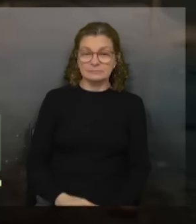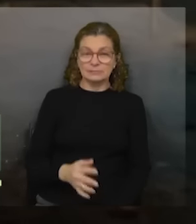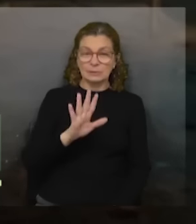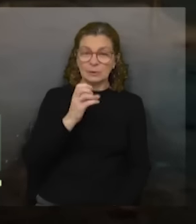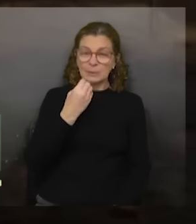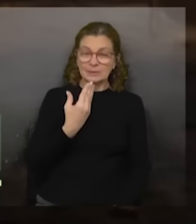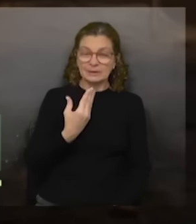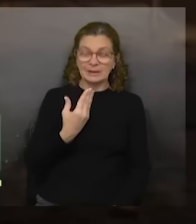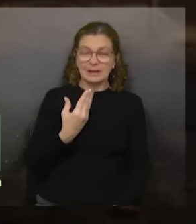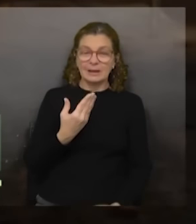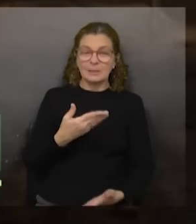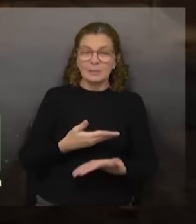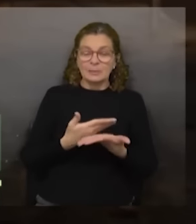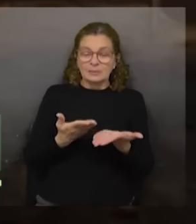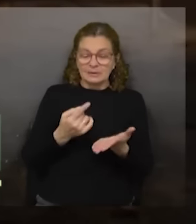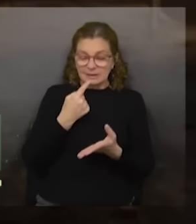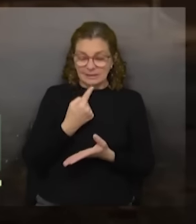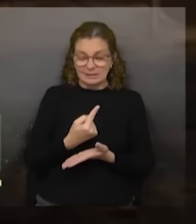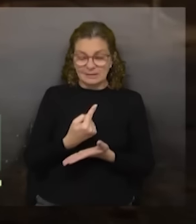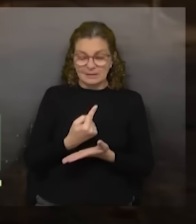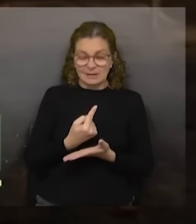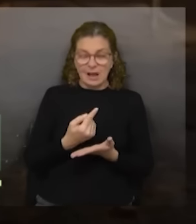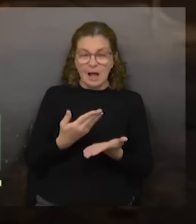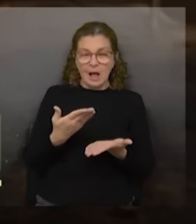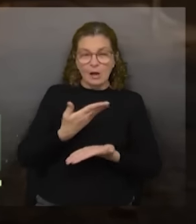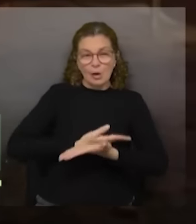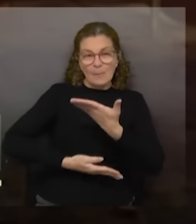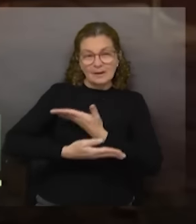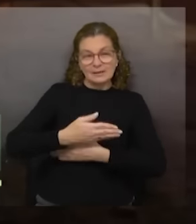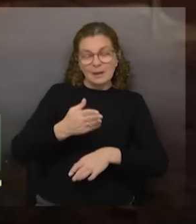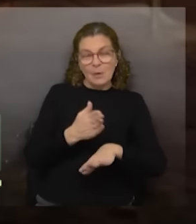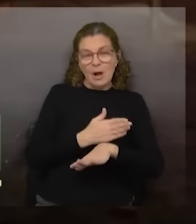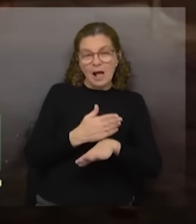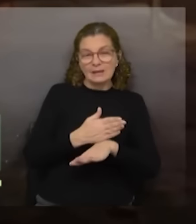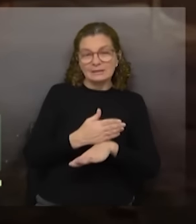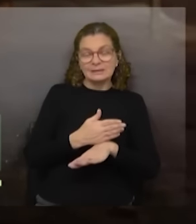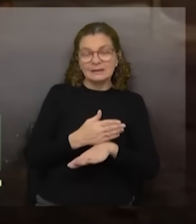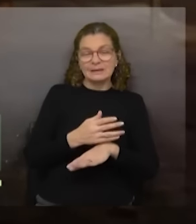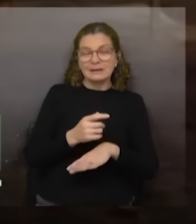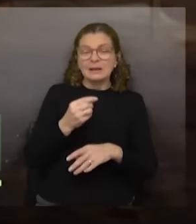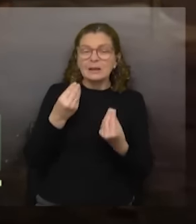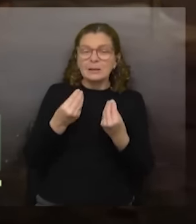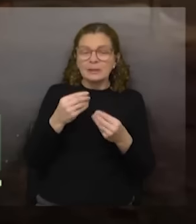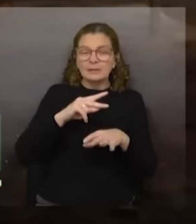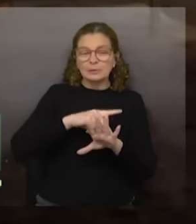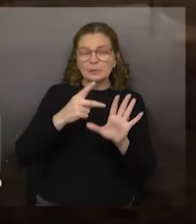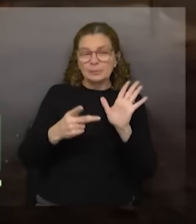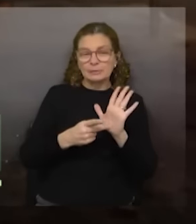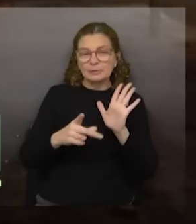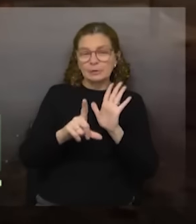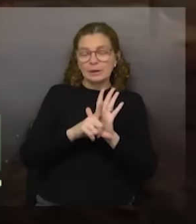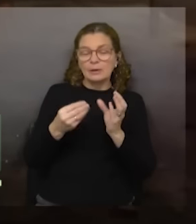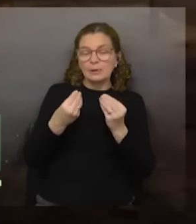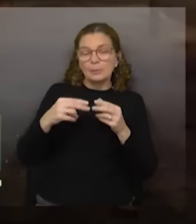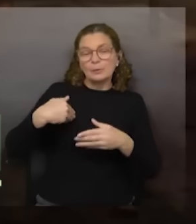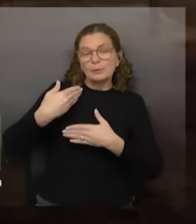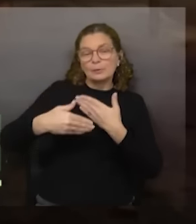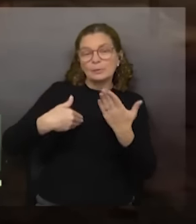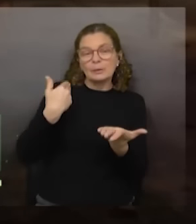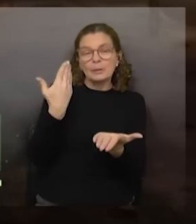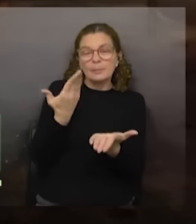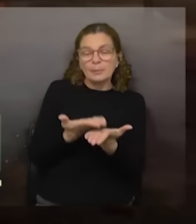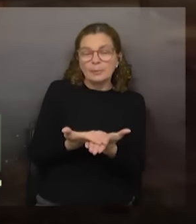Julieta sí a propósito de lo que compartíamos al principio de m noticias qué pasa con este proyecto Cómo continúa la propuesta